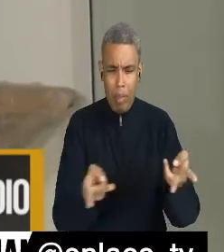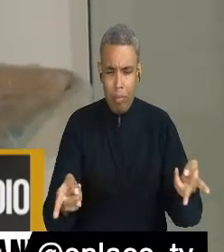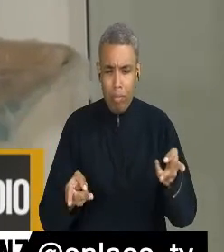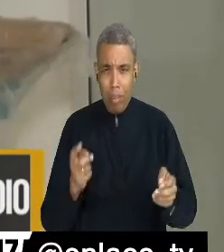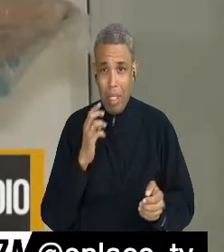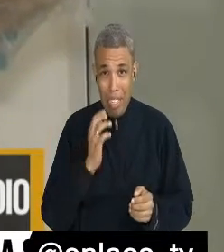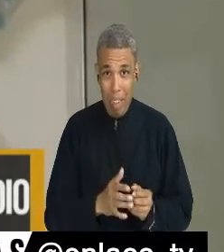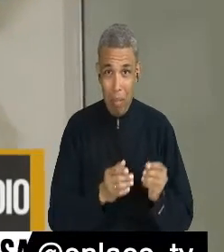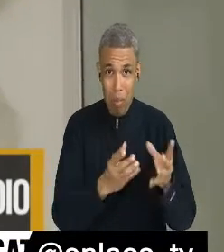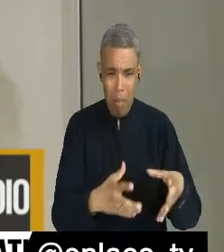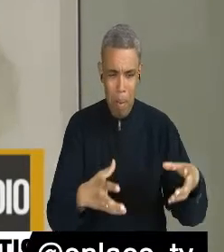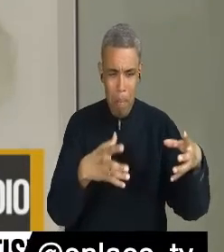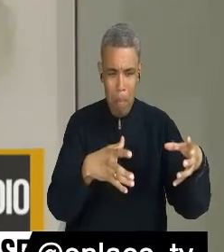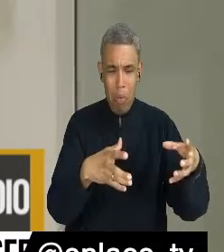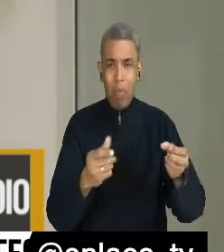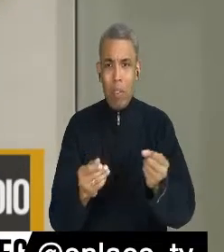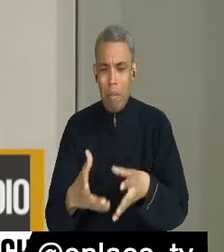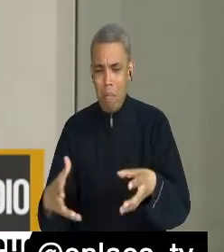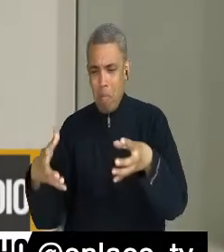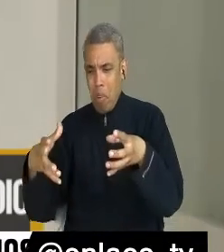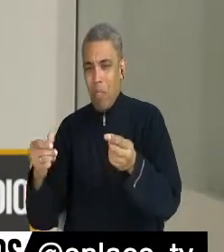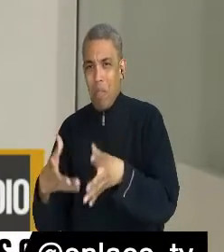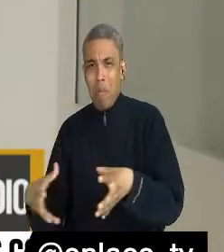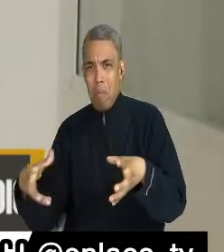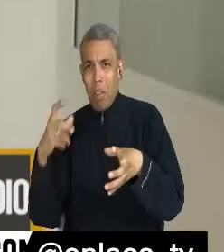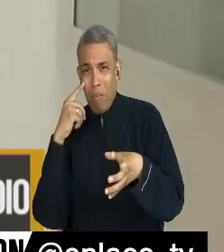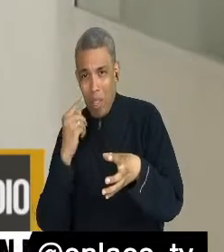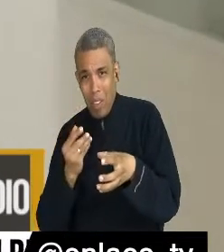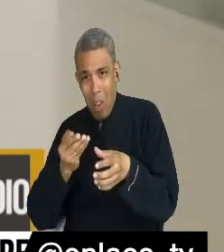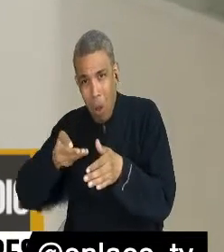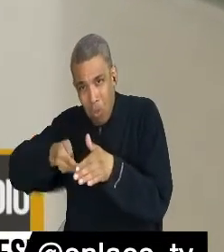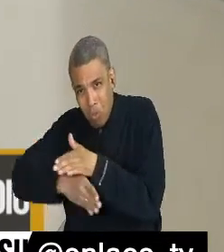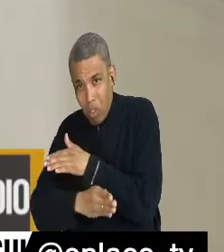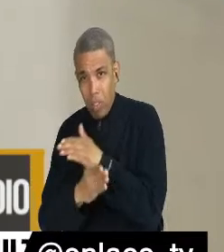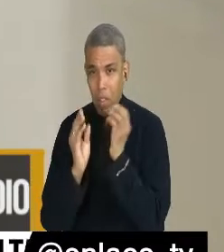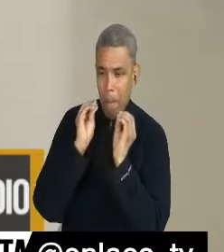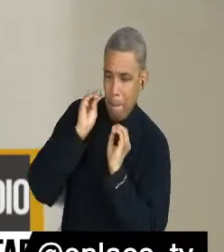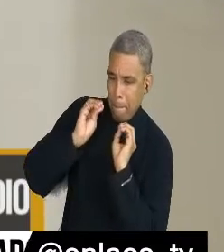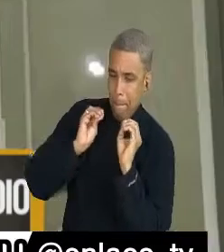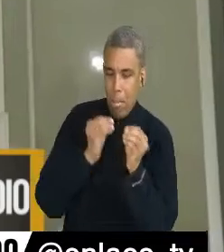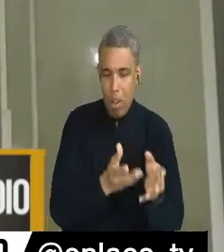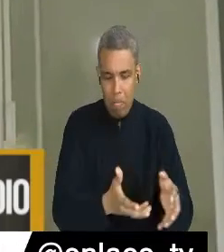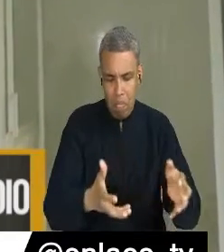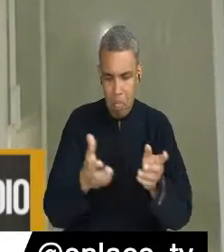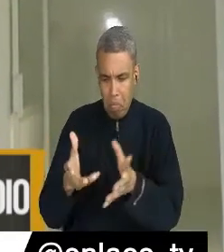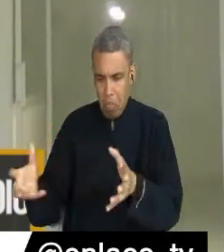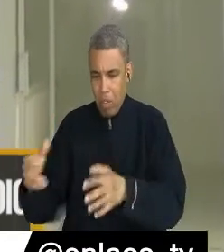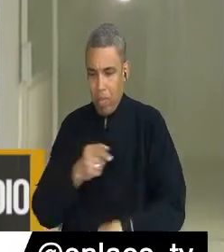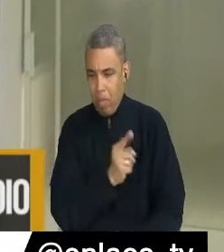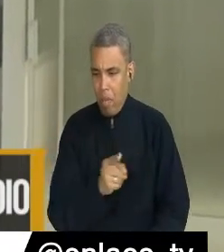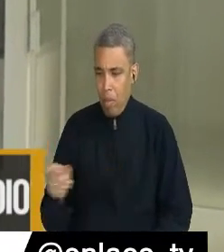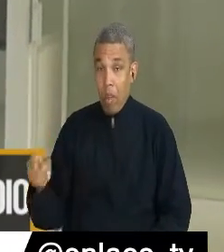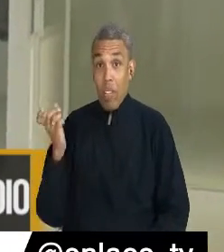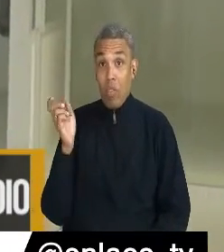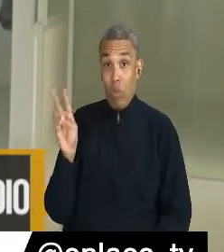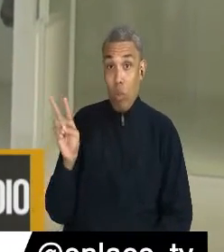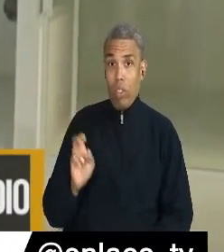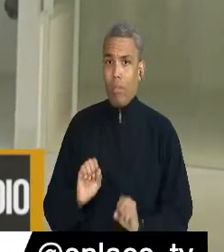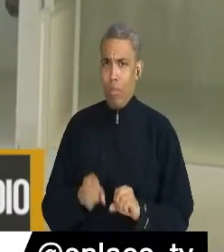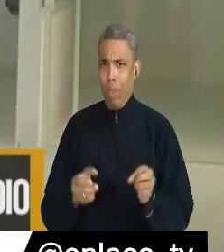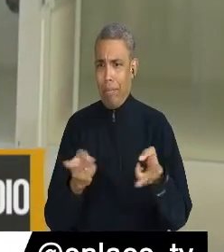permanentemente dos pacientes la inversión pues es una inversión privada en el momento en que yo asumí mi cargo